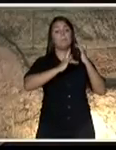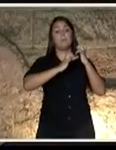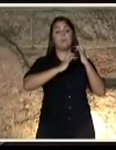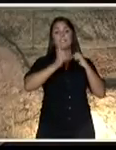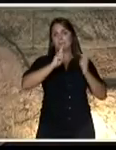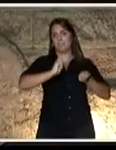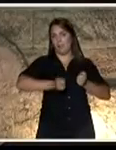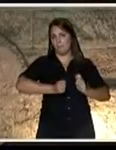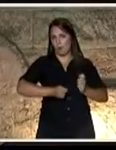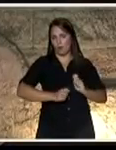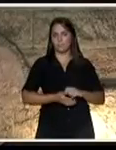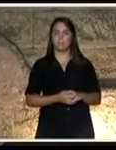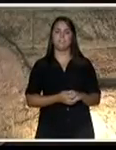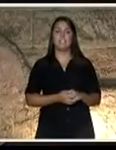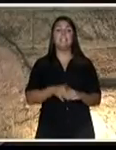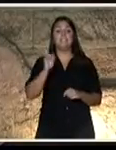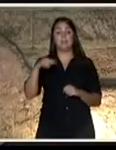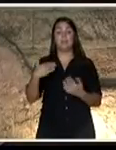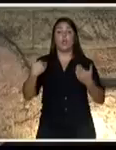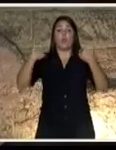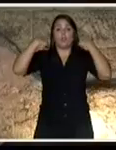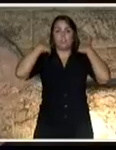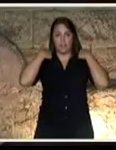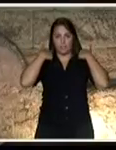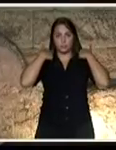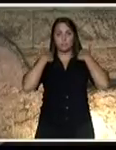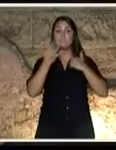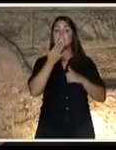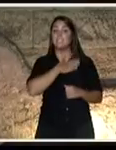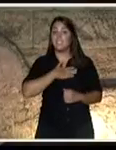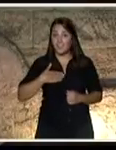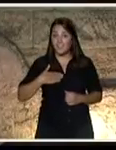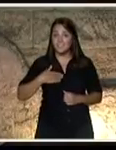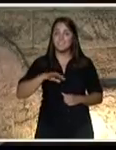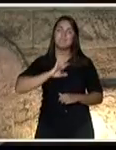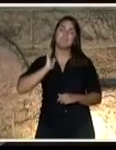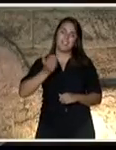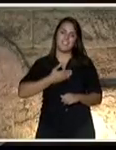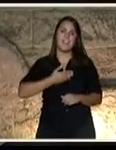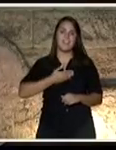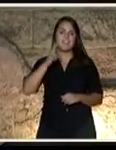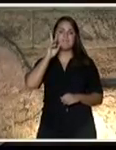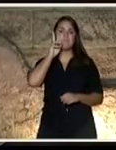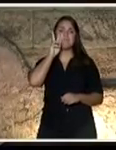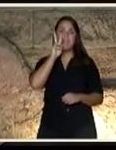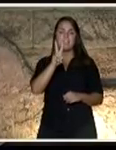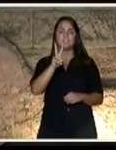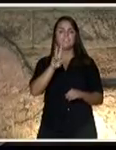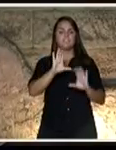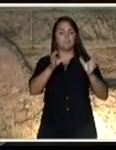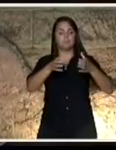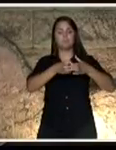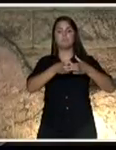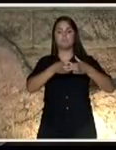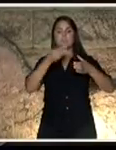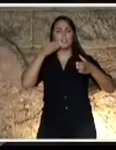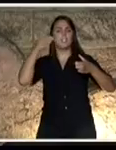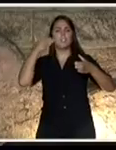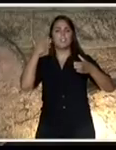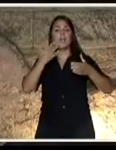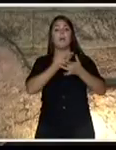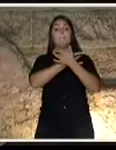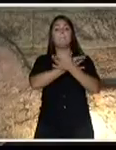tambores, van los célebres costaleros. Si queréis, mañana veréis salir con la dignidad a Nuestra